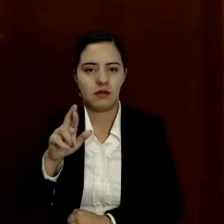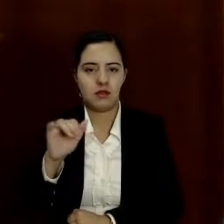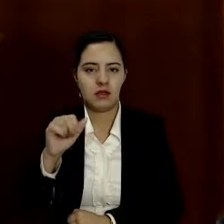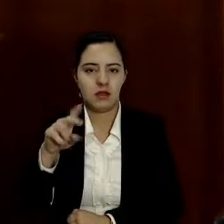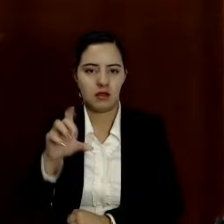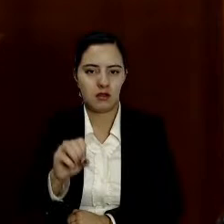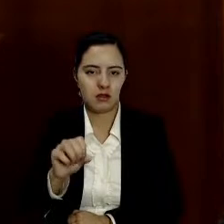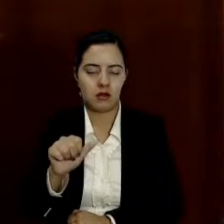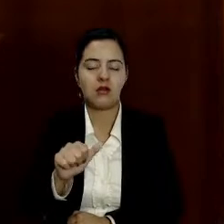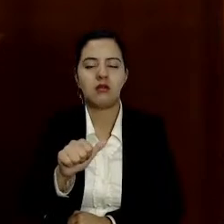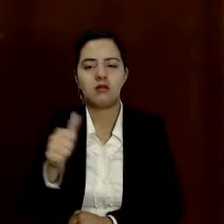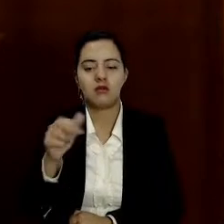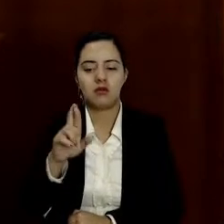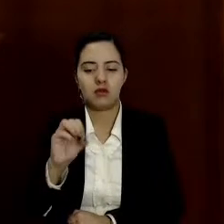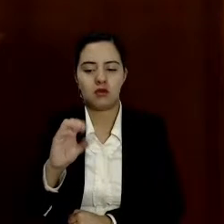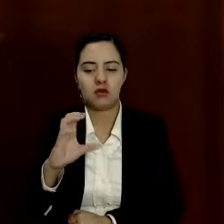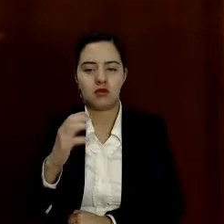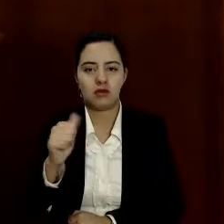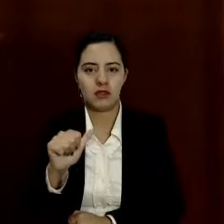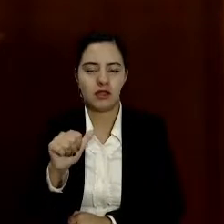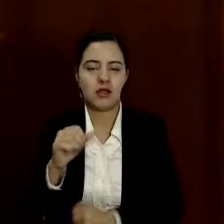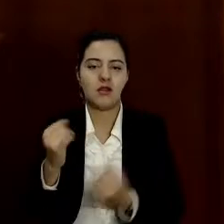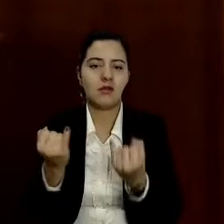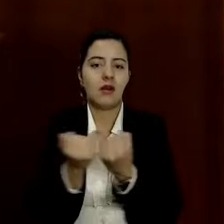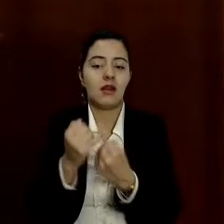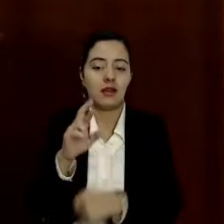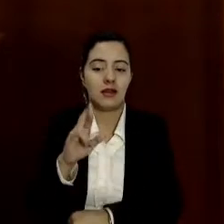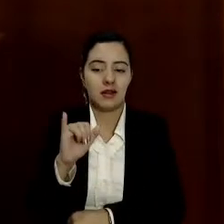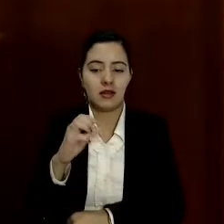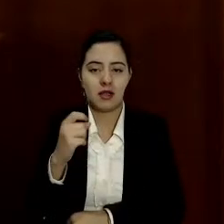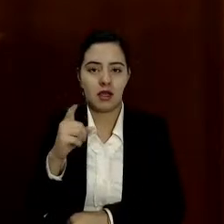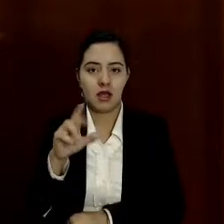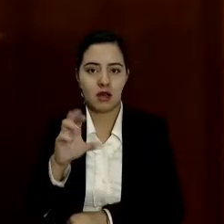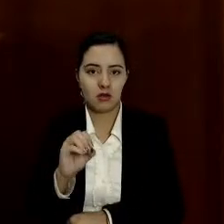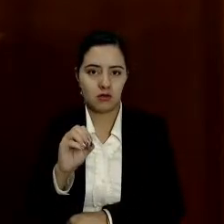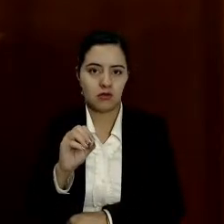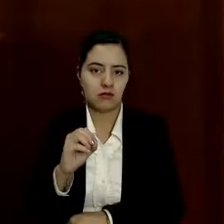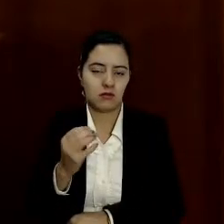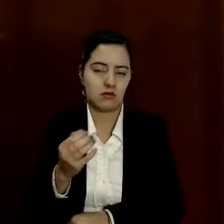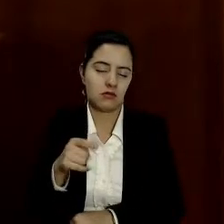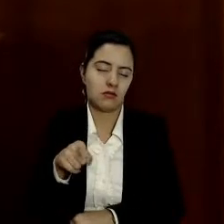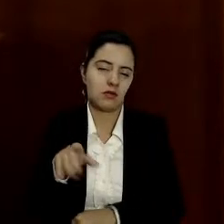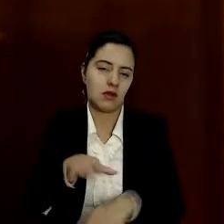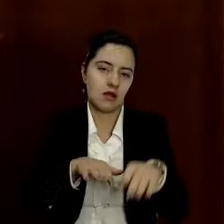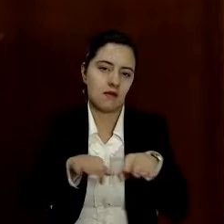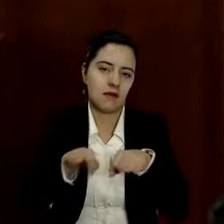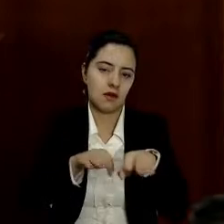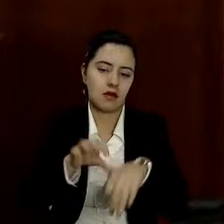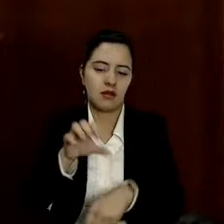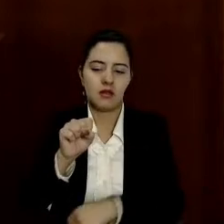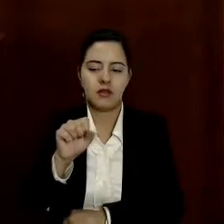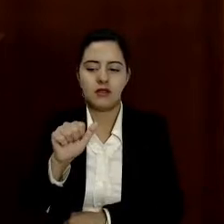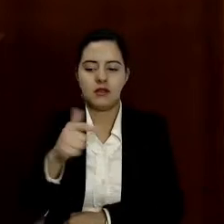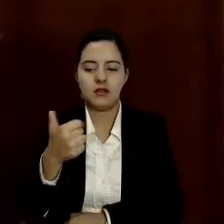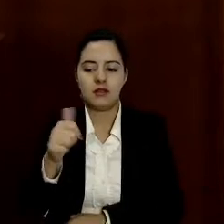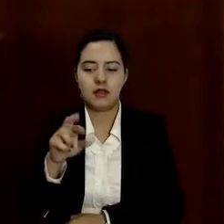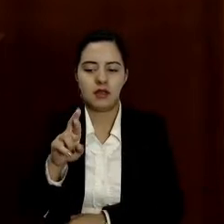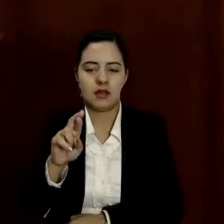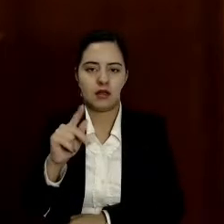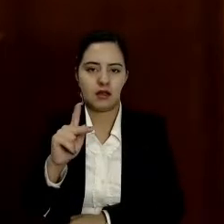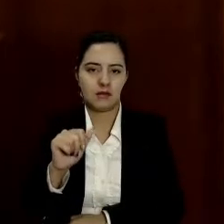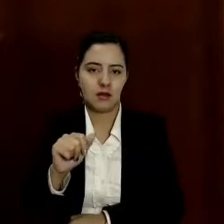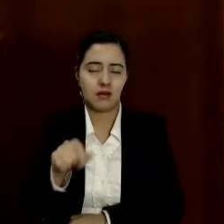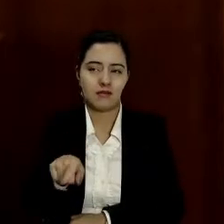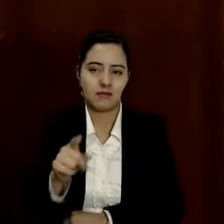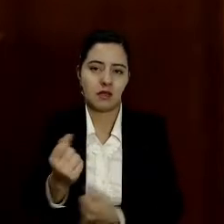o Ricardo Aguilar en la propia Zagarpa, algunos incluso citados en el mismo libro debido a